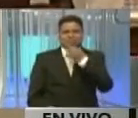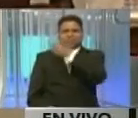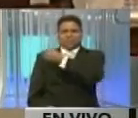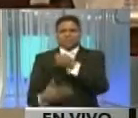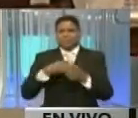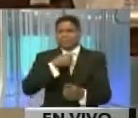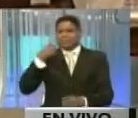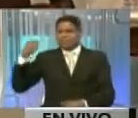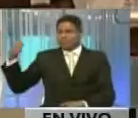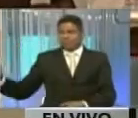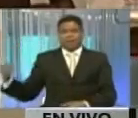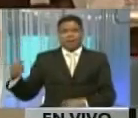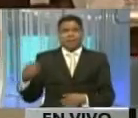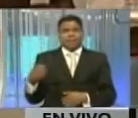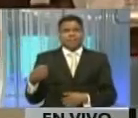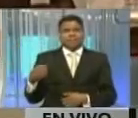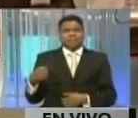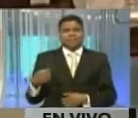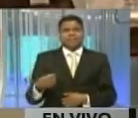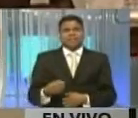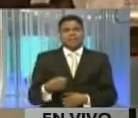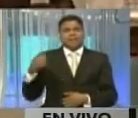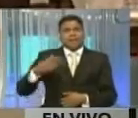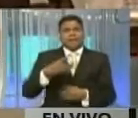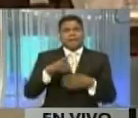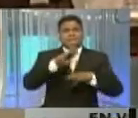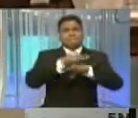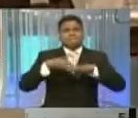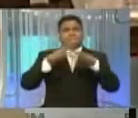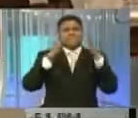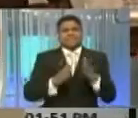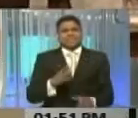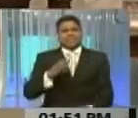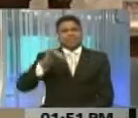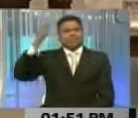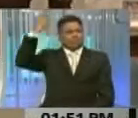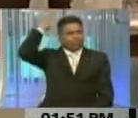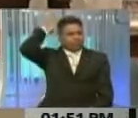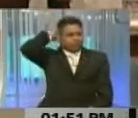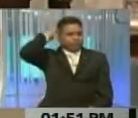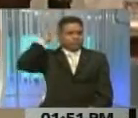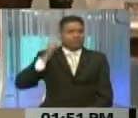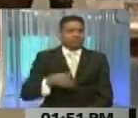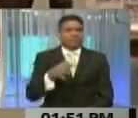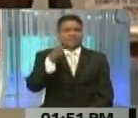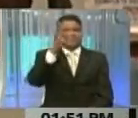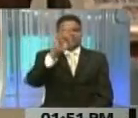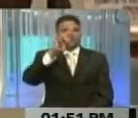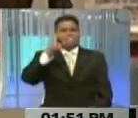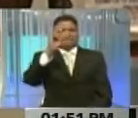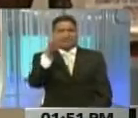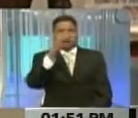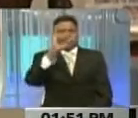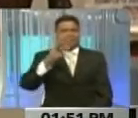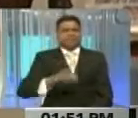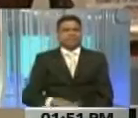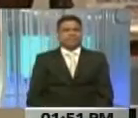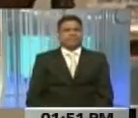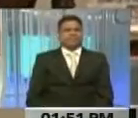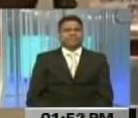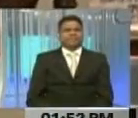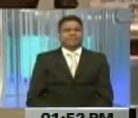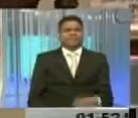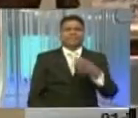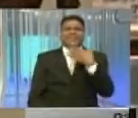ministro Freddy Ñáñez para que exponga un poco el desarrollo de este festival en el resto de las ciudades del país.